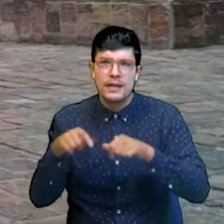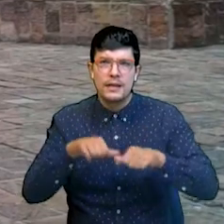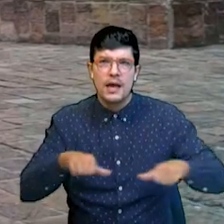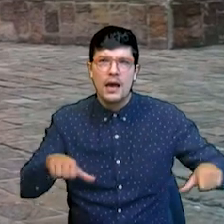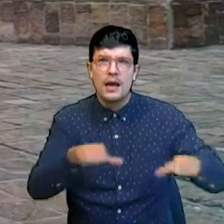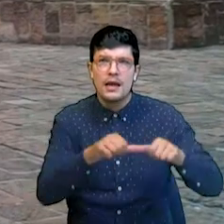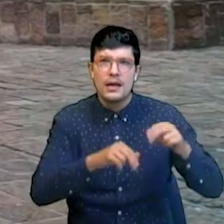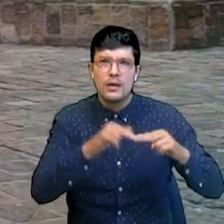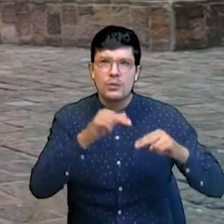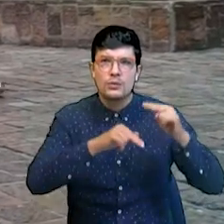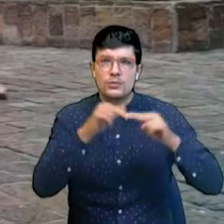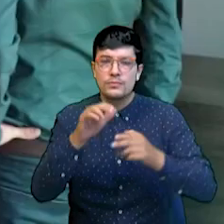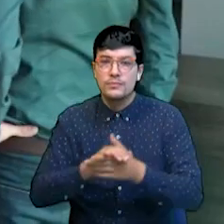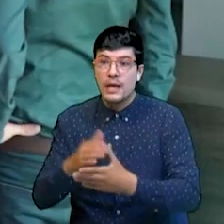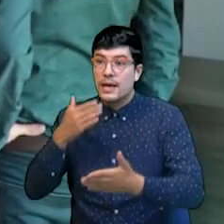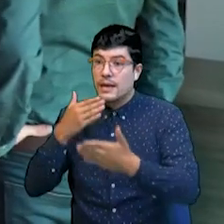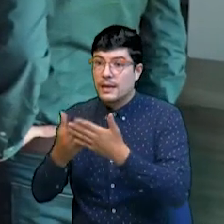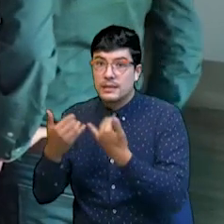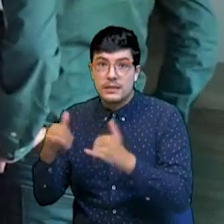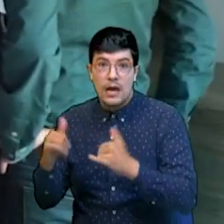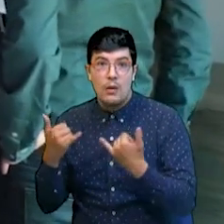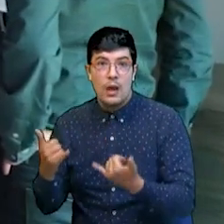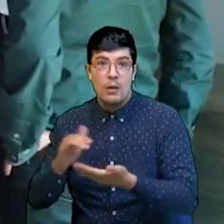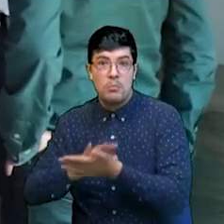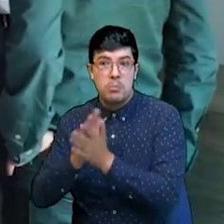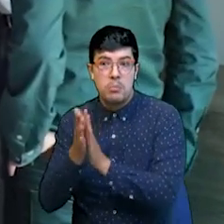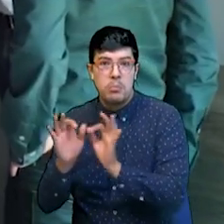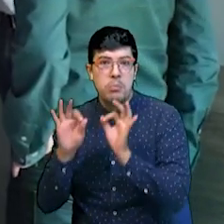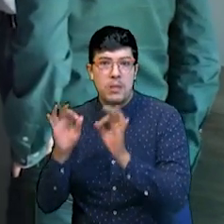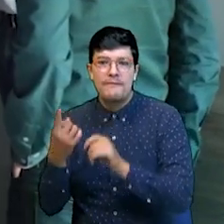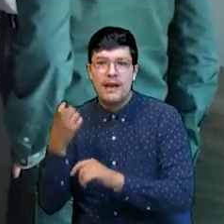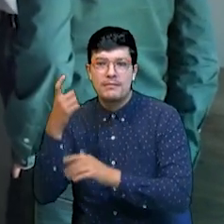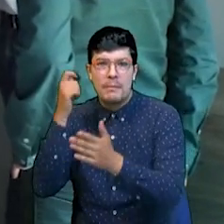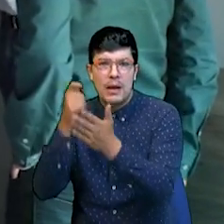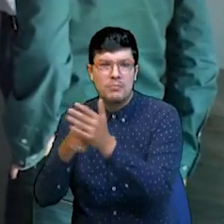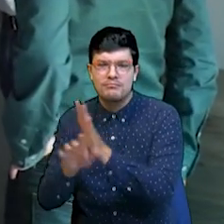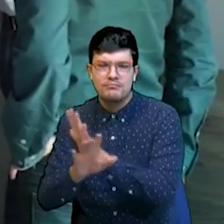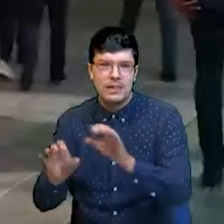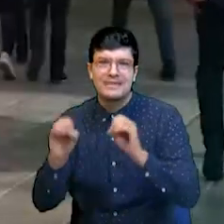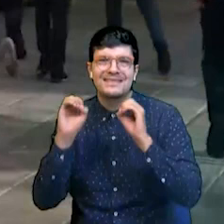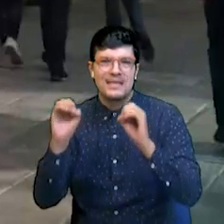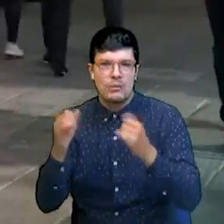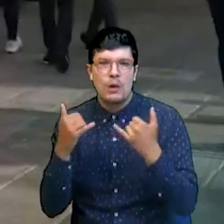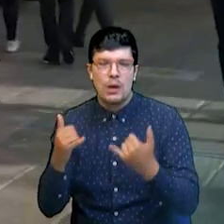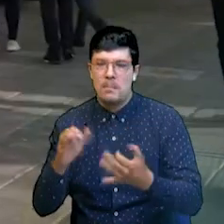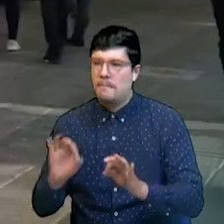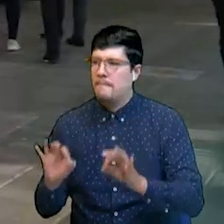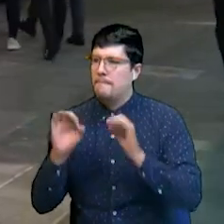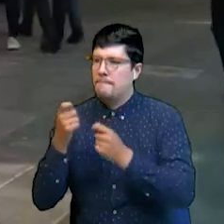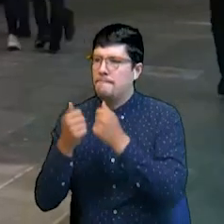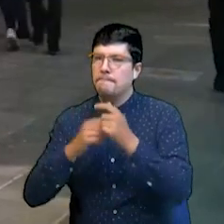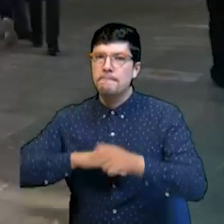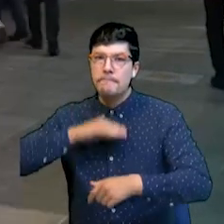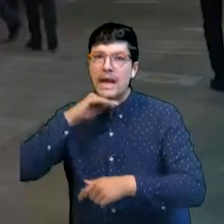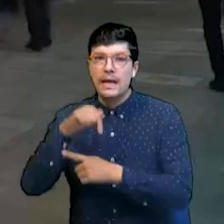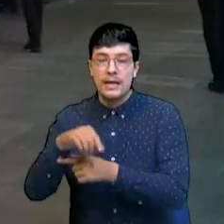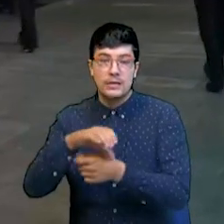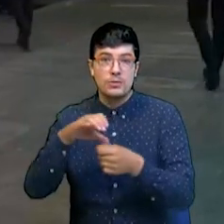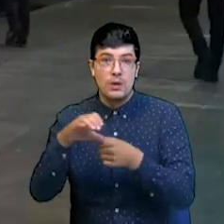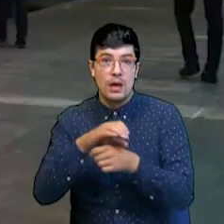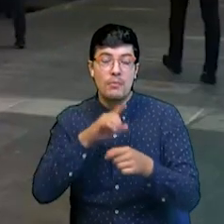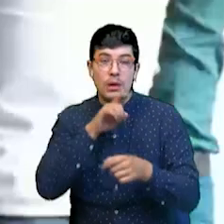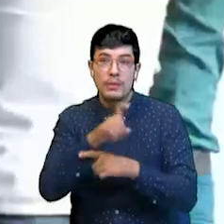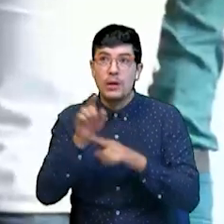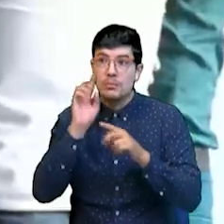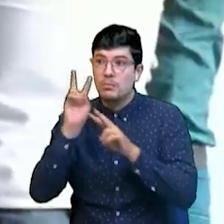Gracias al saneamiento fiscal y financiero, la administración pudo realizar varias obras para el disfrute de la comunidad, de las